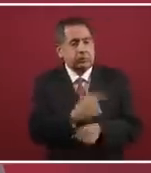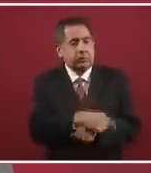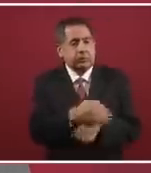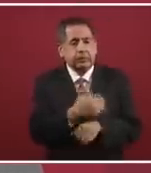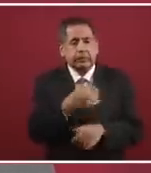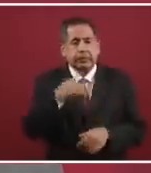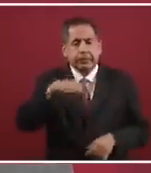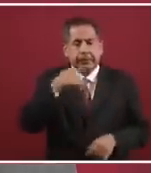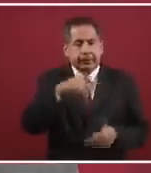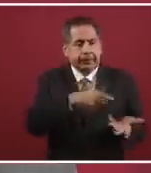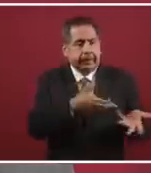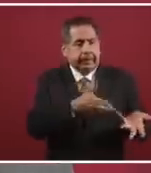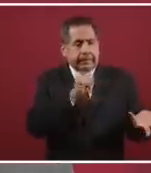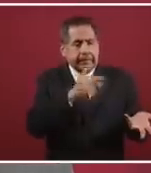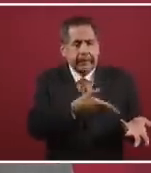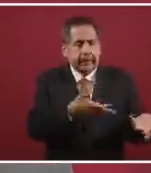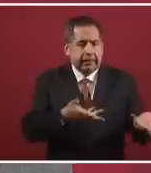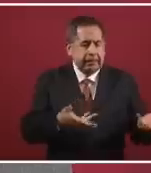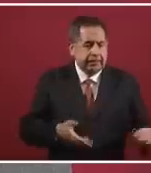adorno